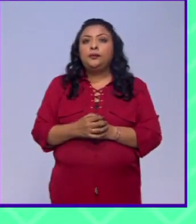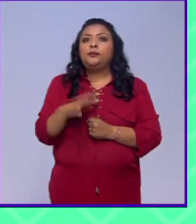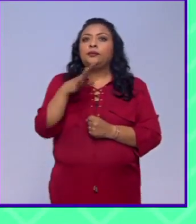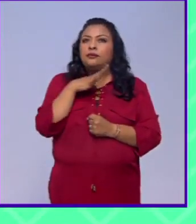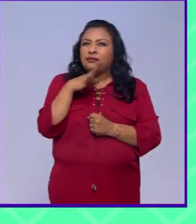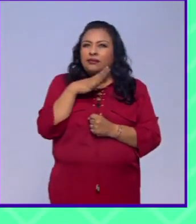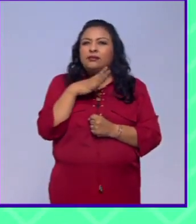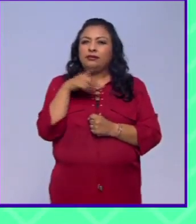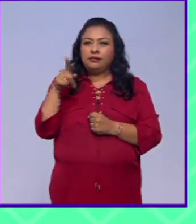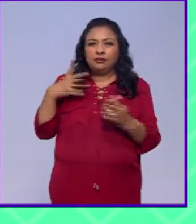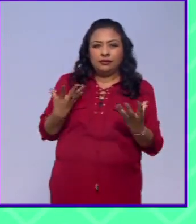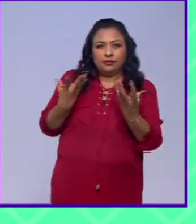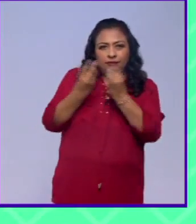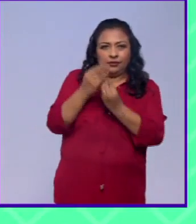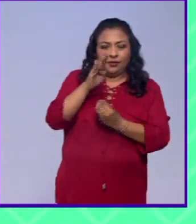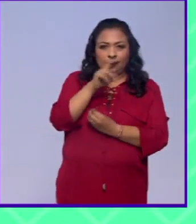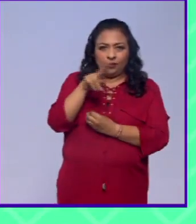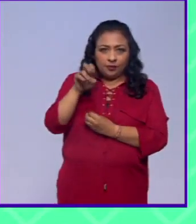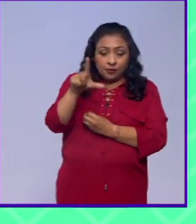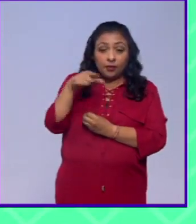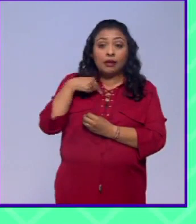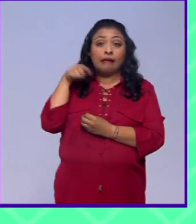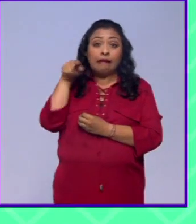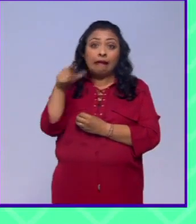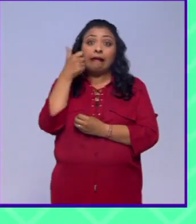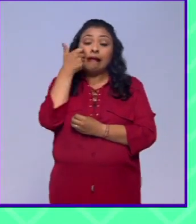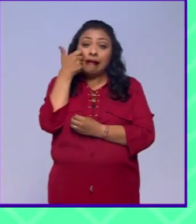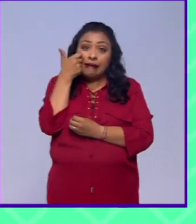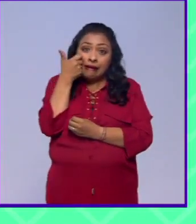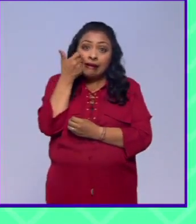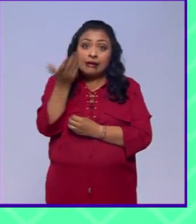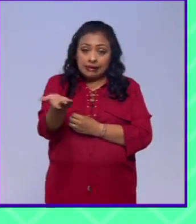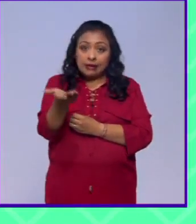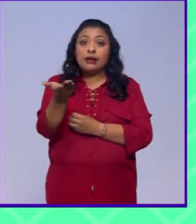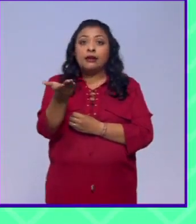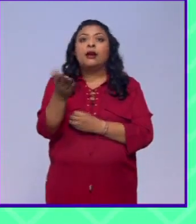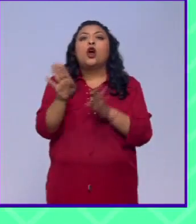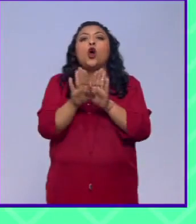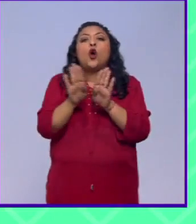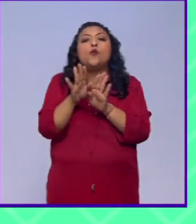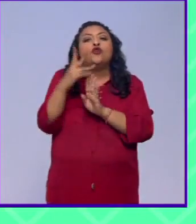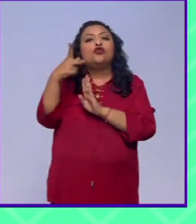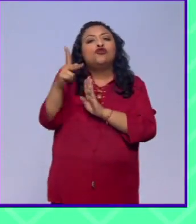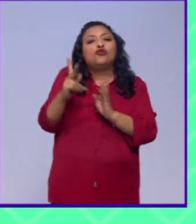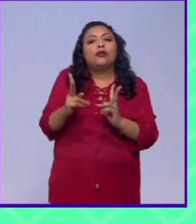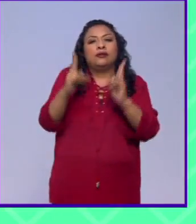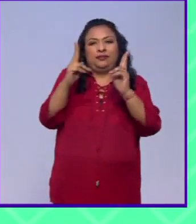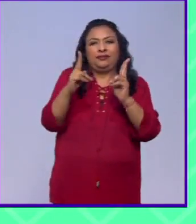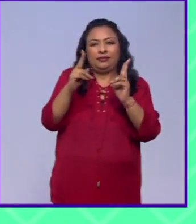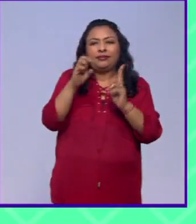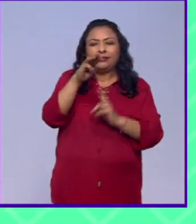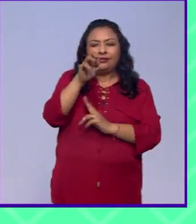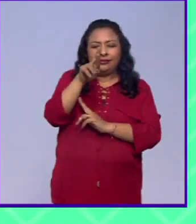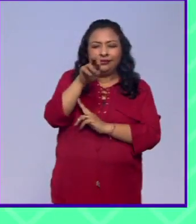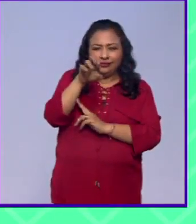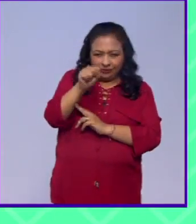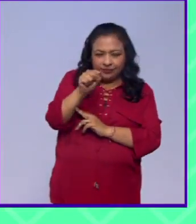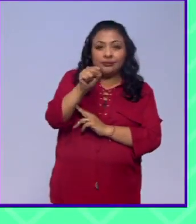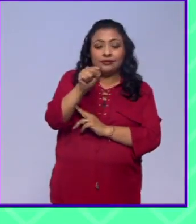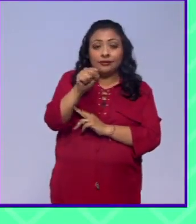se cartea con Buñuel porque Buñuel quería hacer una versión de las Ménades.